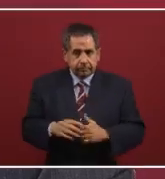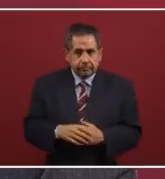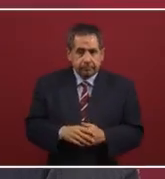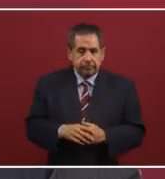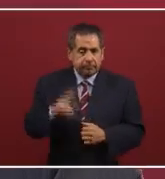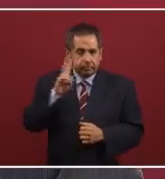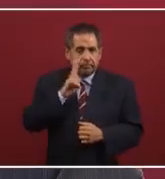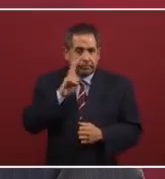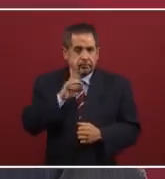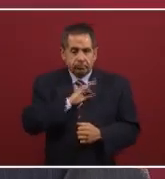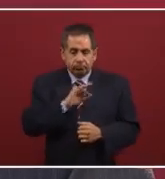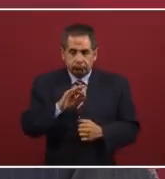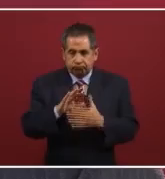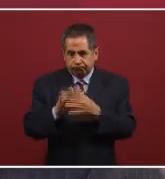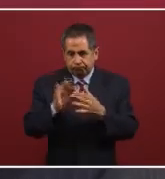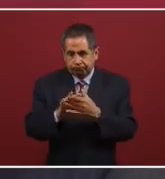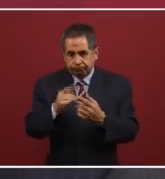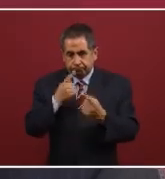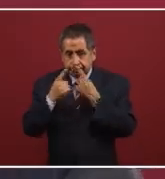podemos coincidir,